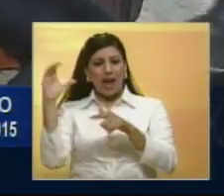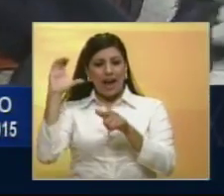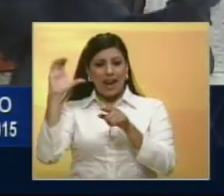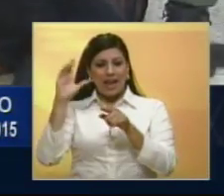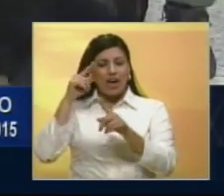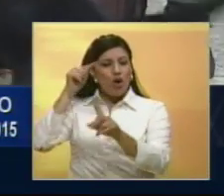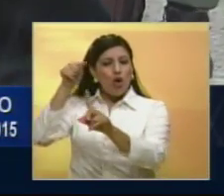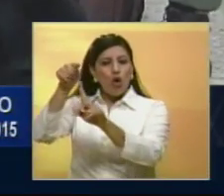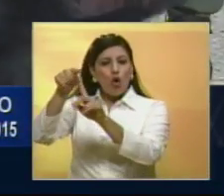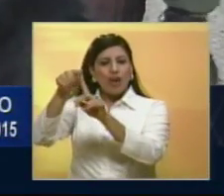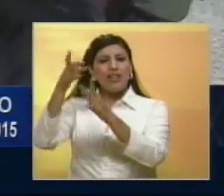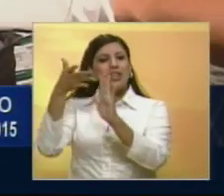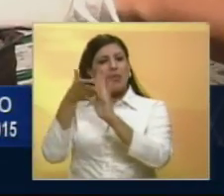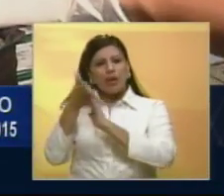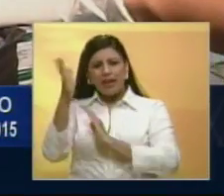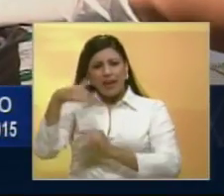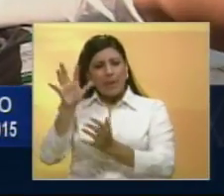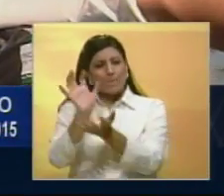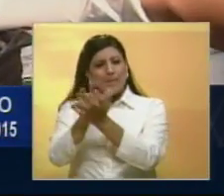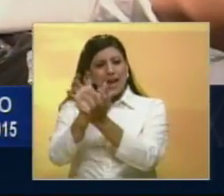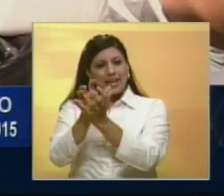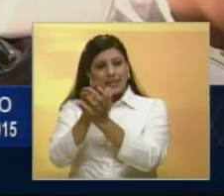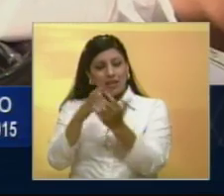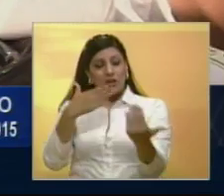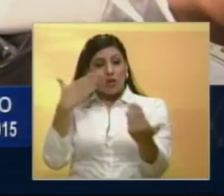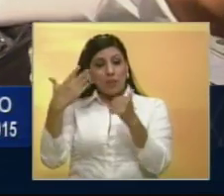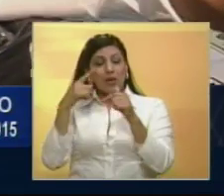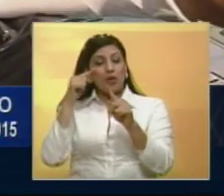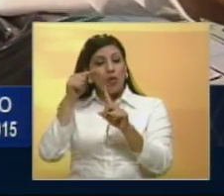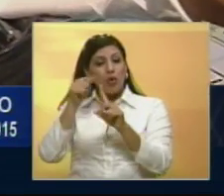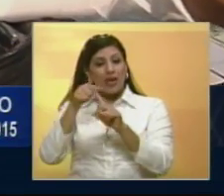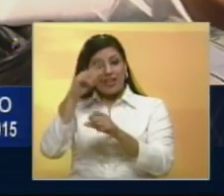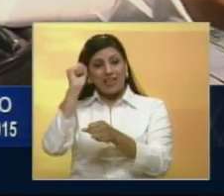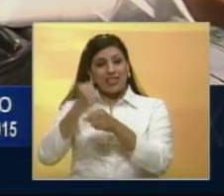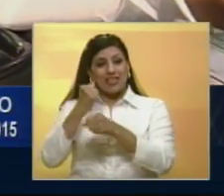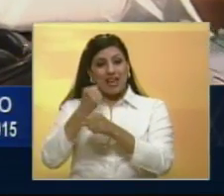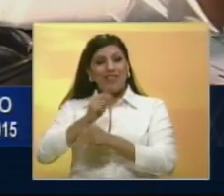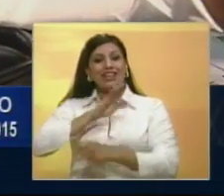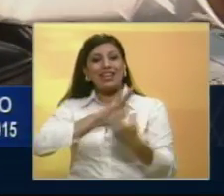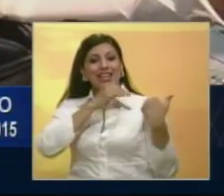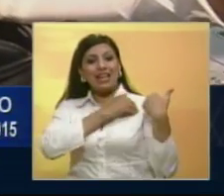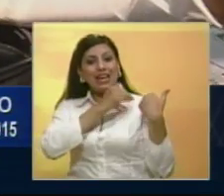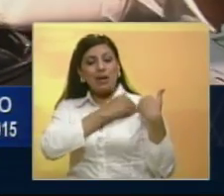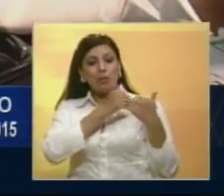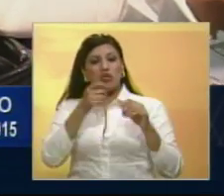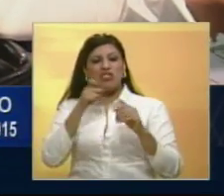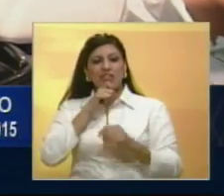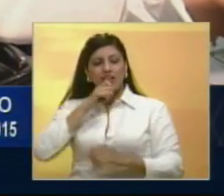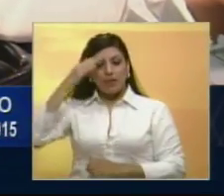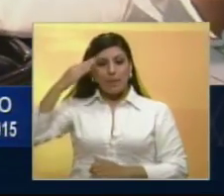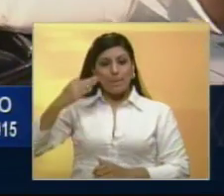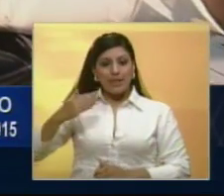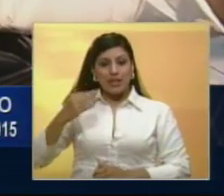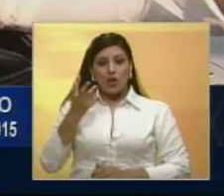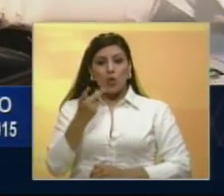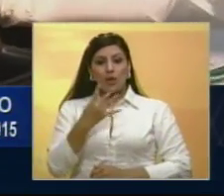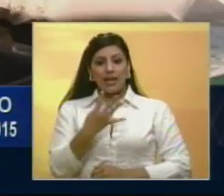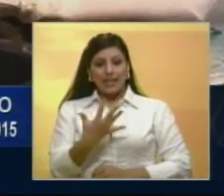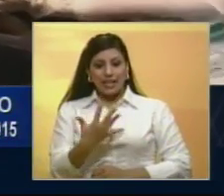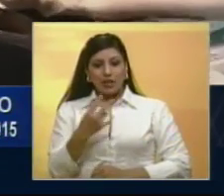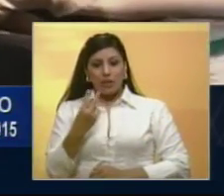Caracas con destino a Por la Mar, estado Nueva Esparta. Marcano apuntó que la operación estuvo a cargo de efectivos del destacamento número